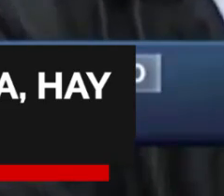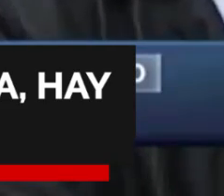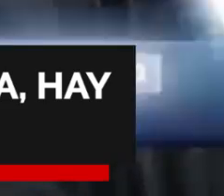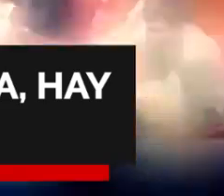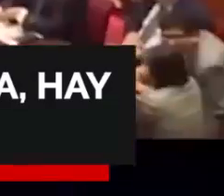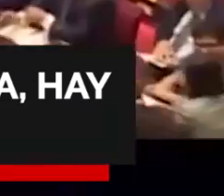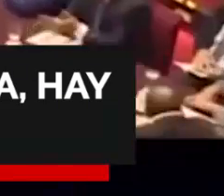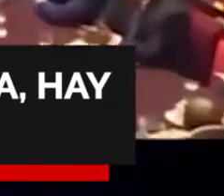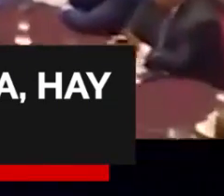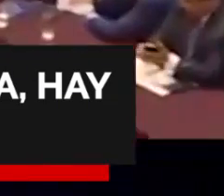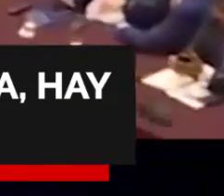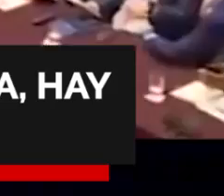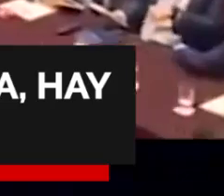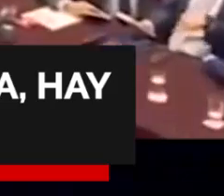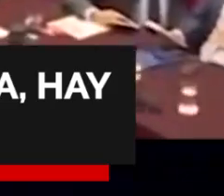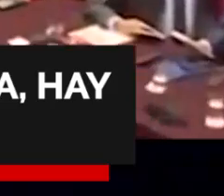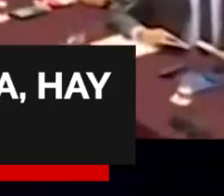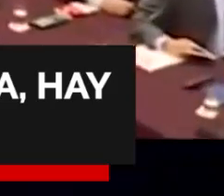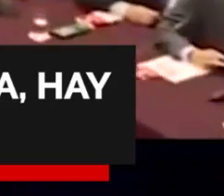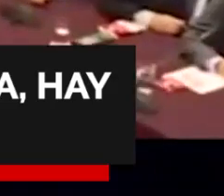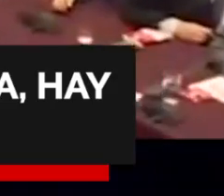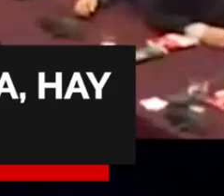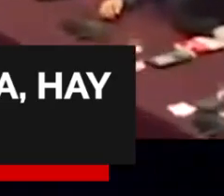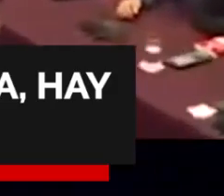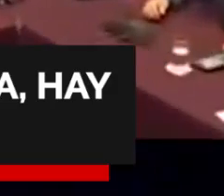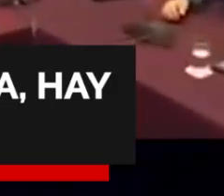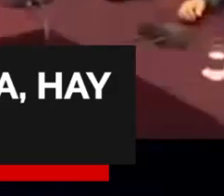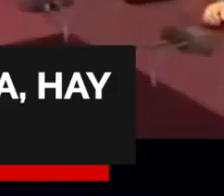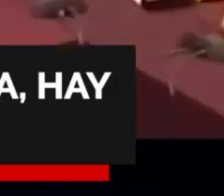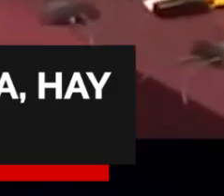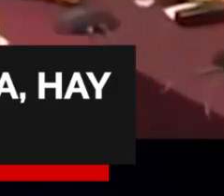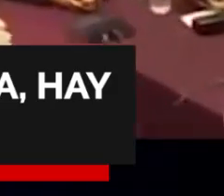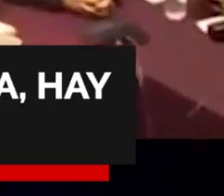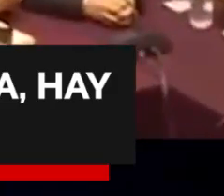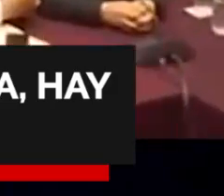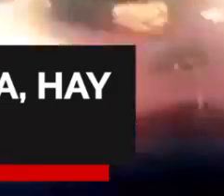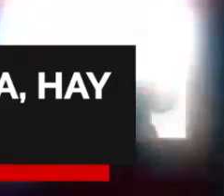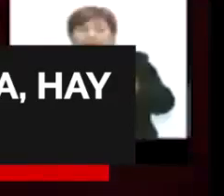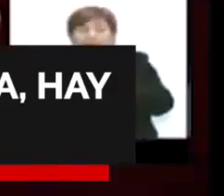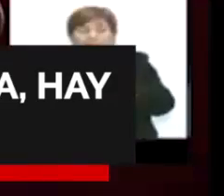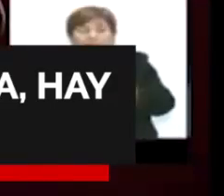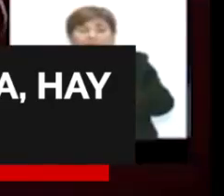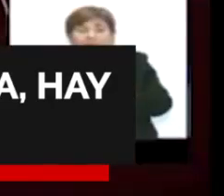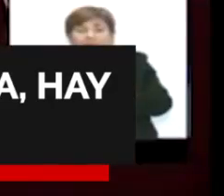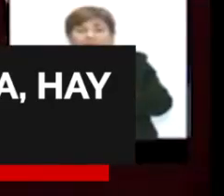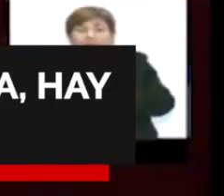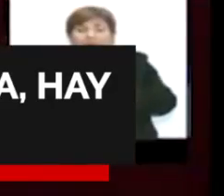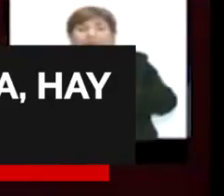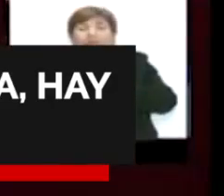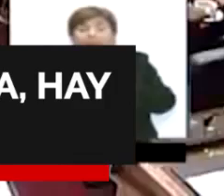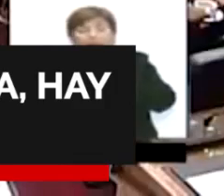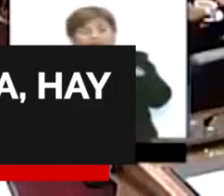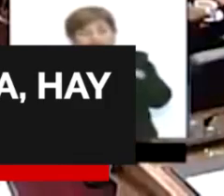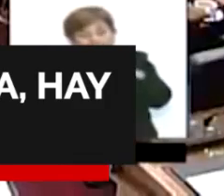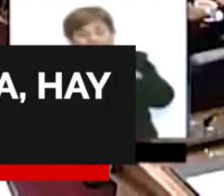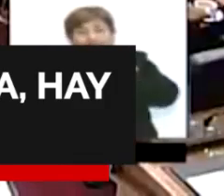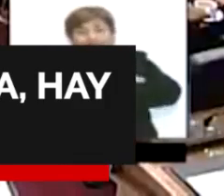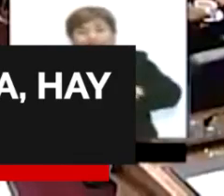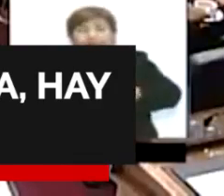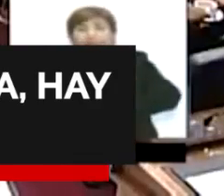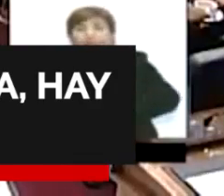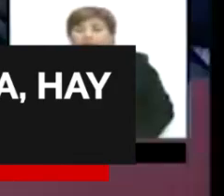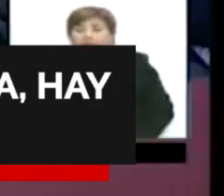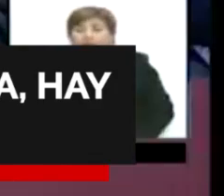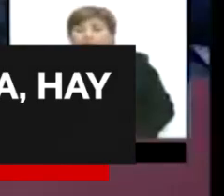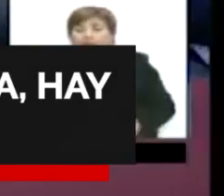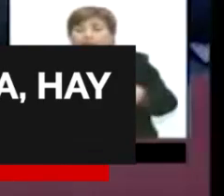vale. Minutos antes de las 5 de la tarde empezaba la comisión permanente. El debate se armó porque no se ponían de acuerdo en